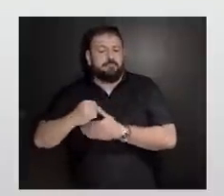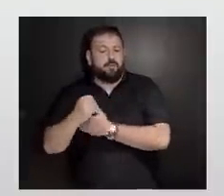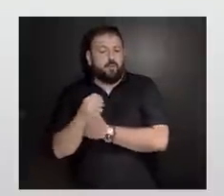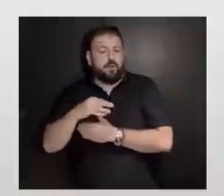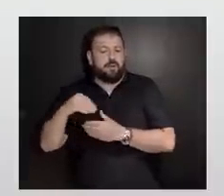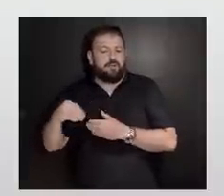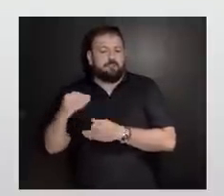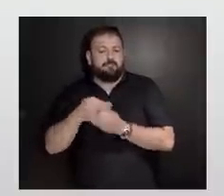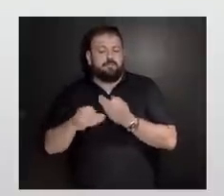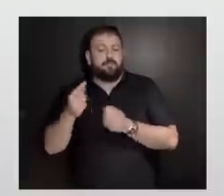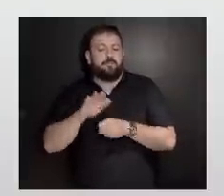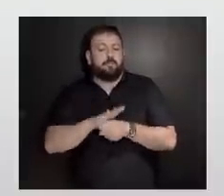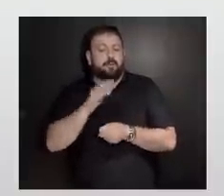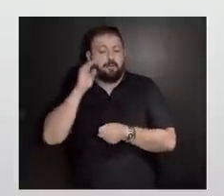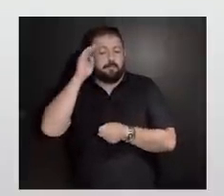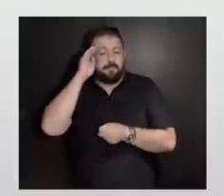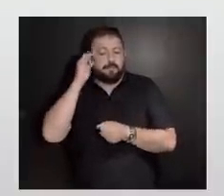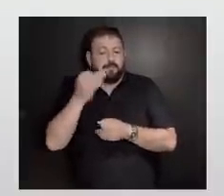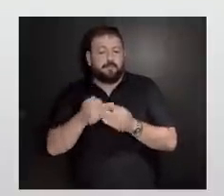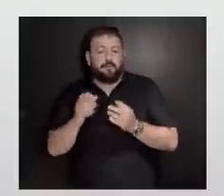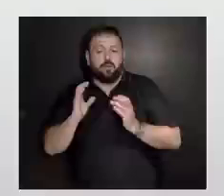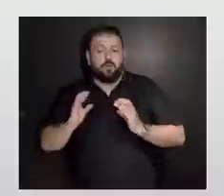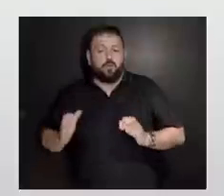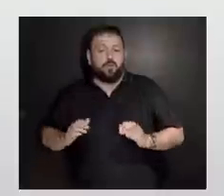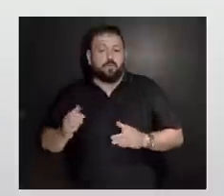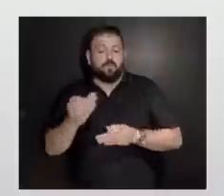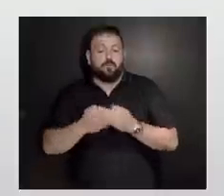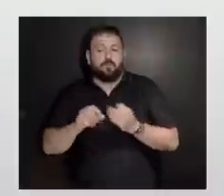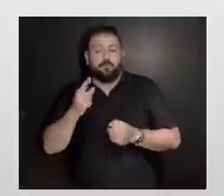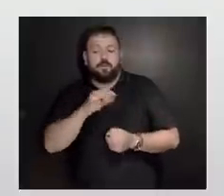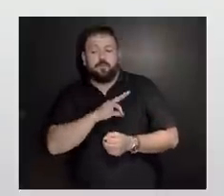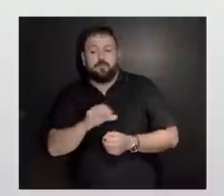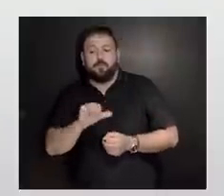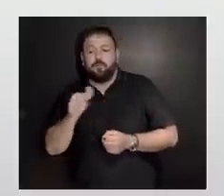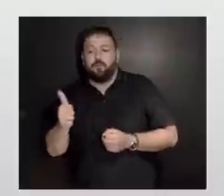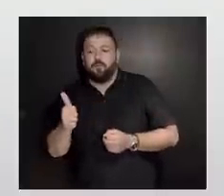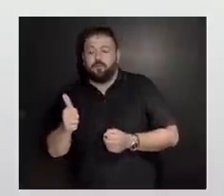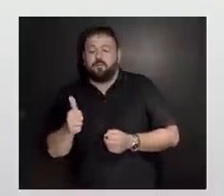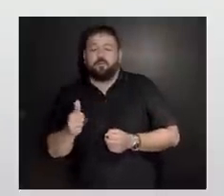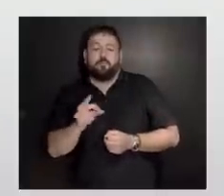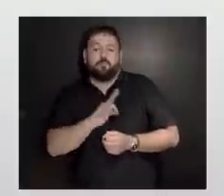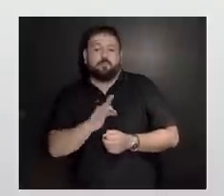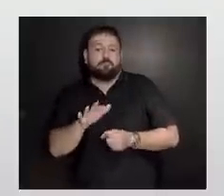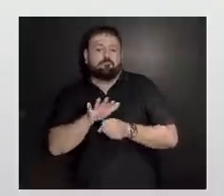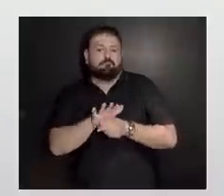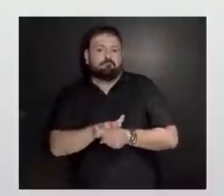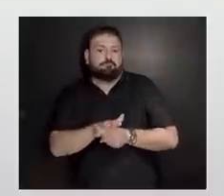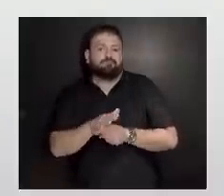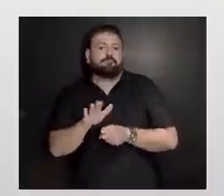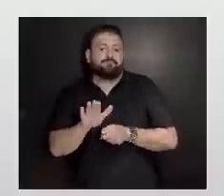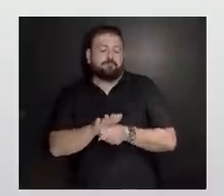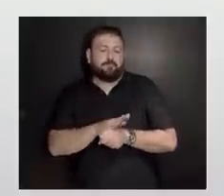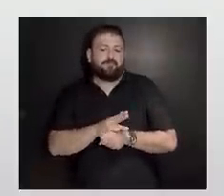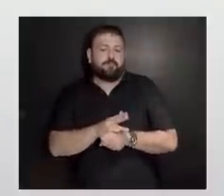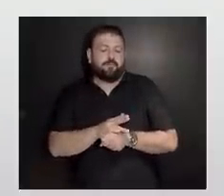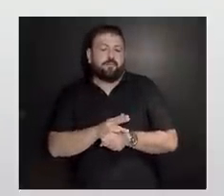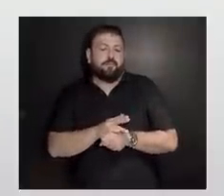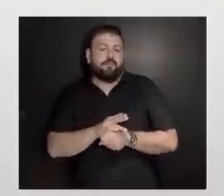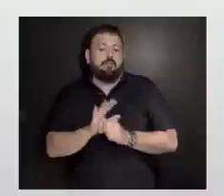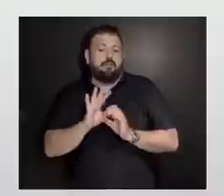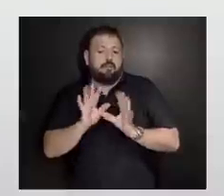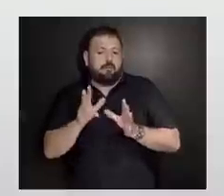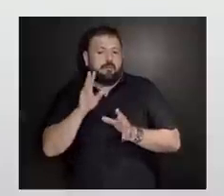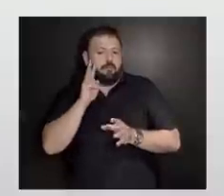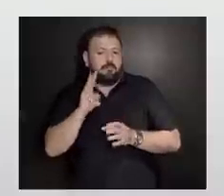porque nuestro cuerpo piensa que lo vamos a someter a otro episodio de estrés o de desgaste y pues se ha visto que